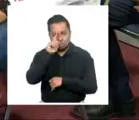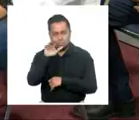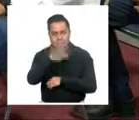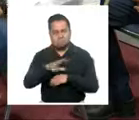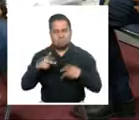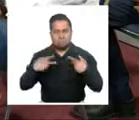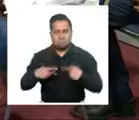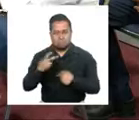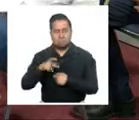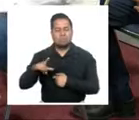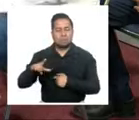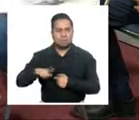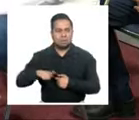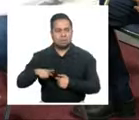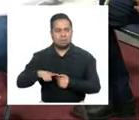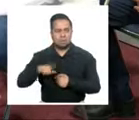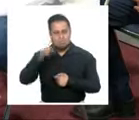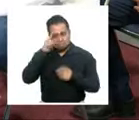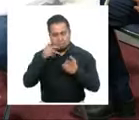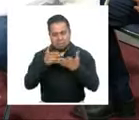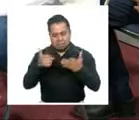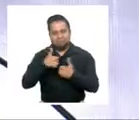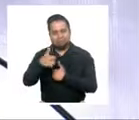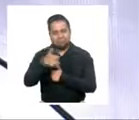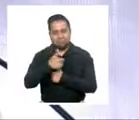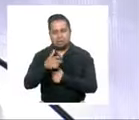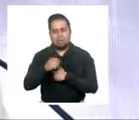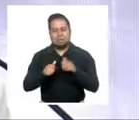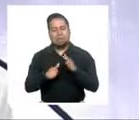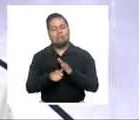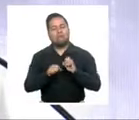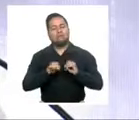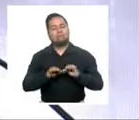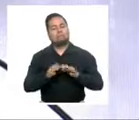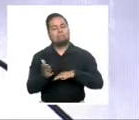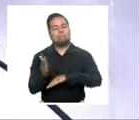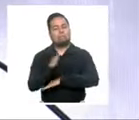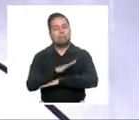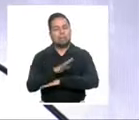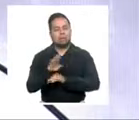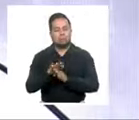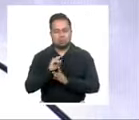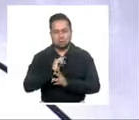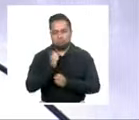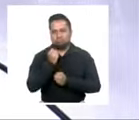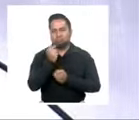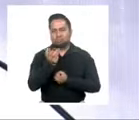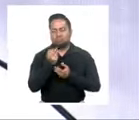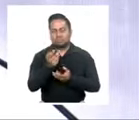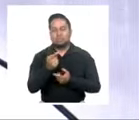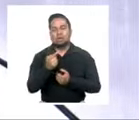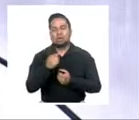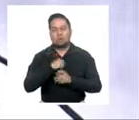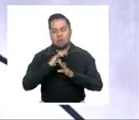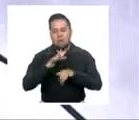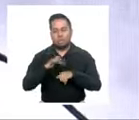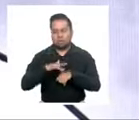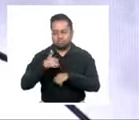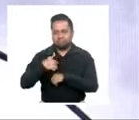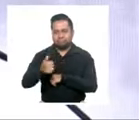gente. Es un gobierno de territorio, no de escritorio, como lo he expresado. Estamos recorriendo